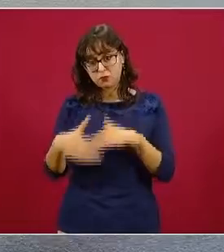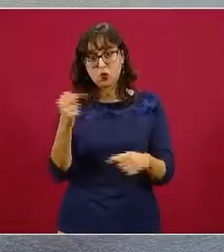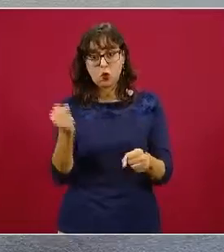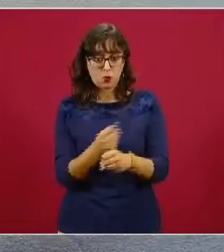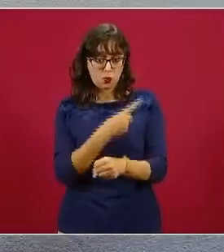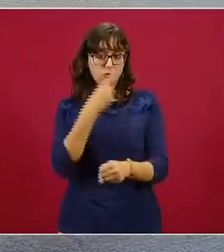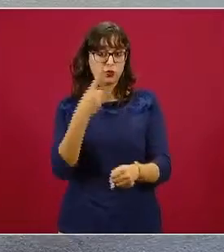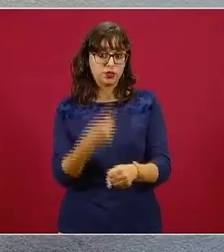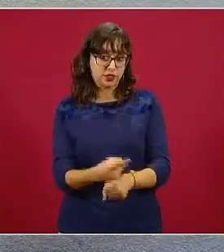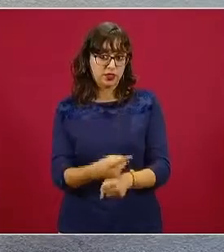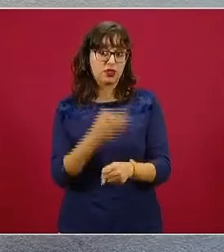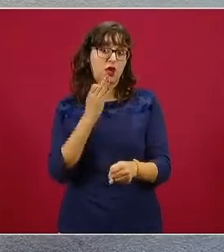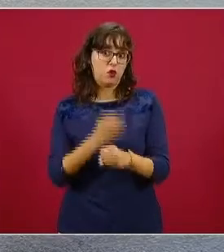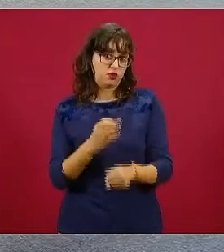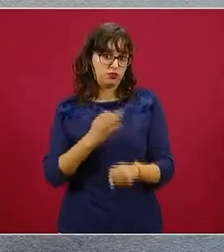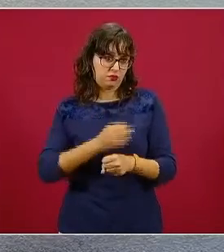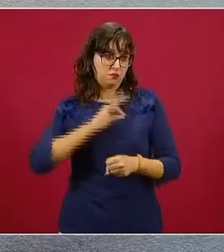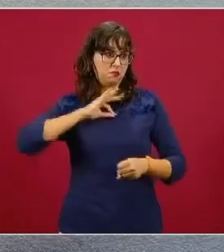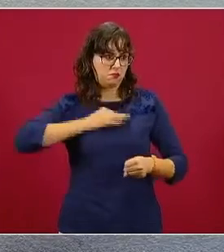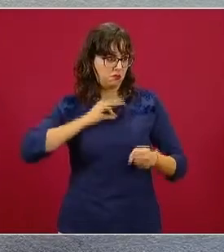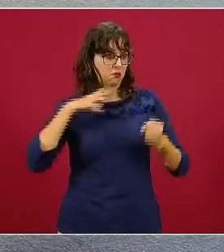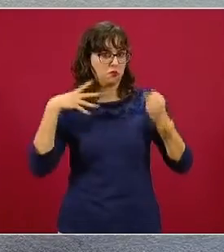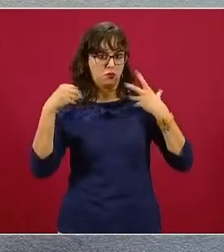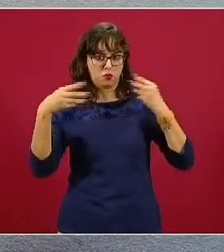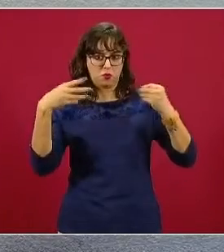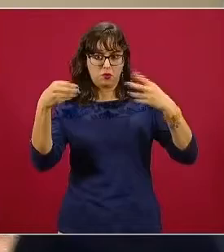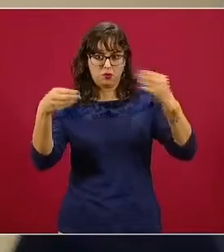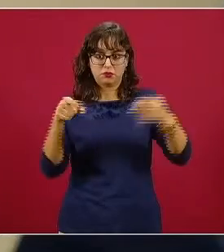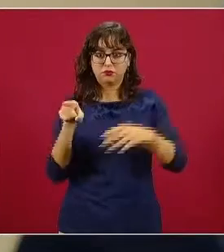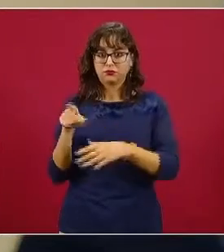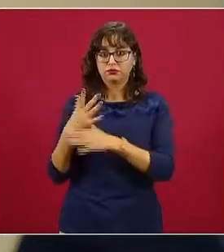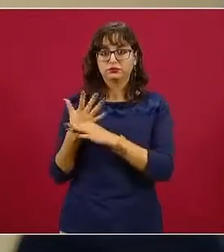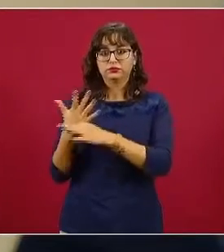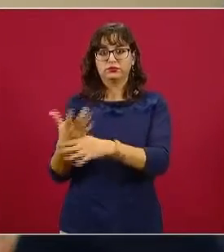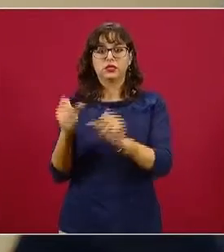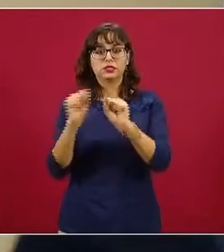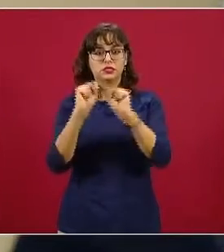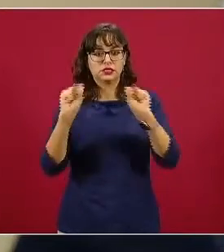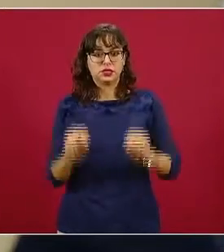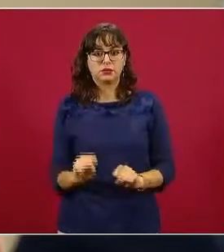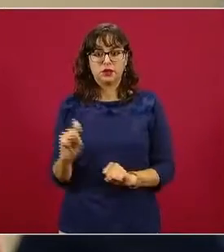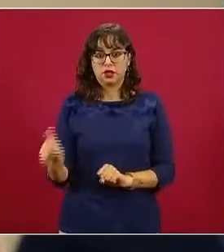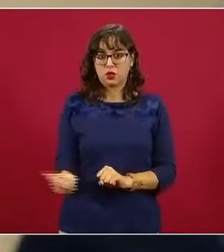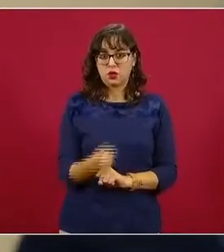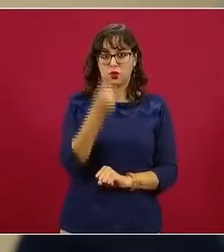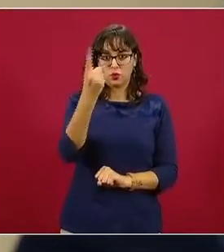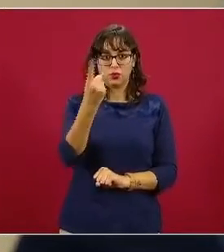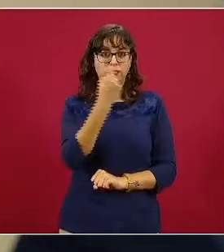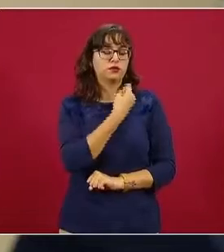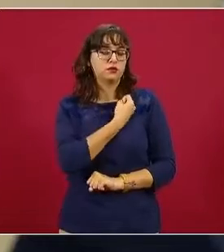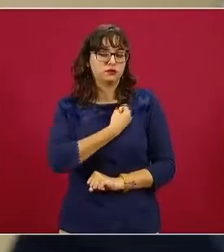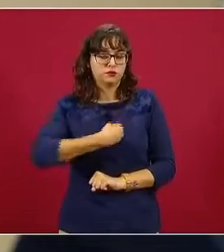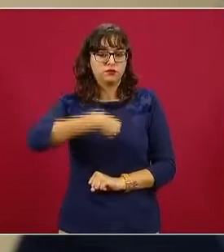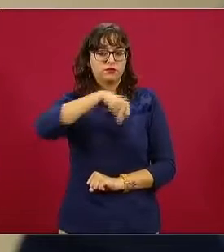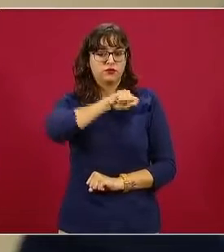la pandemia, y uno de esos era, dijo ella, el Sistema Único de Salud. Yo le quería preguntar si eso